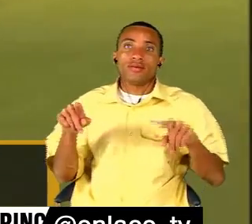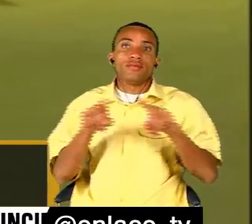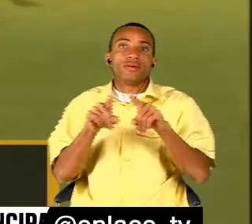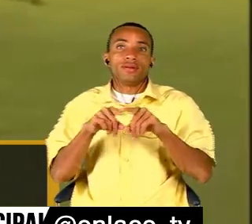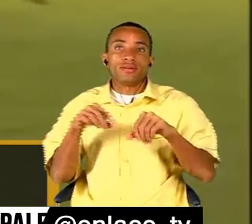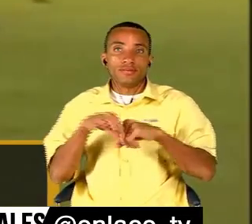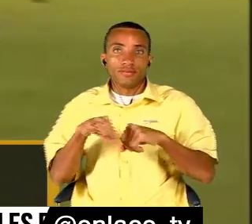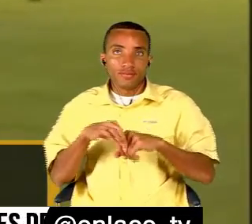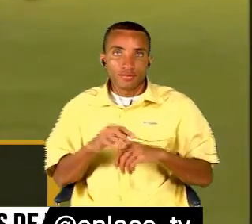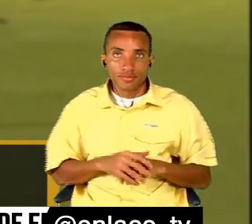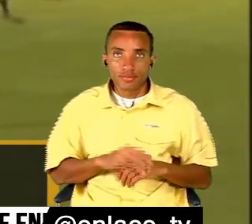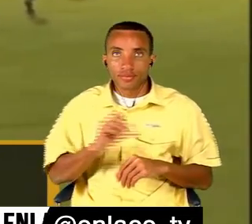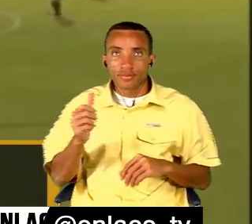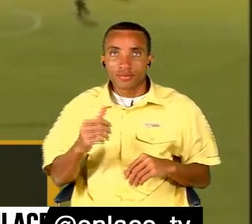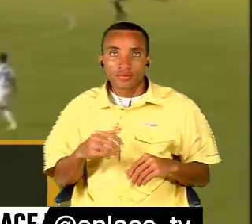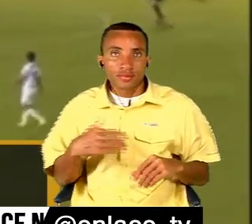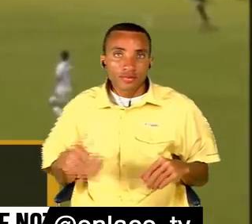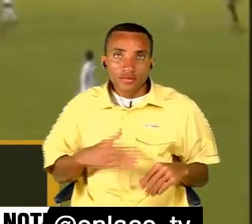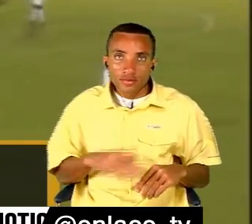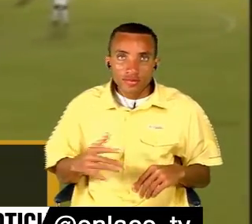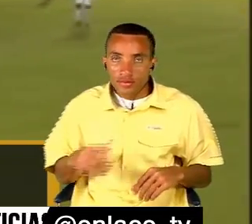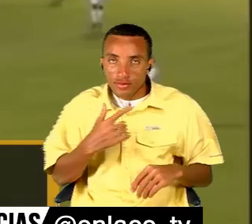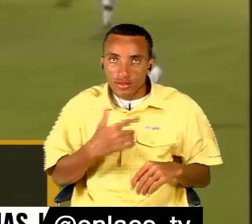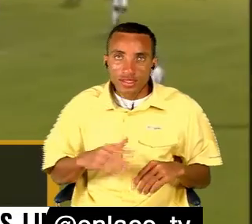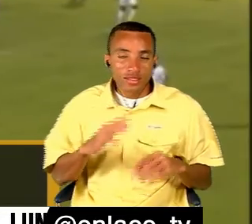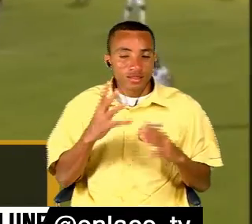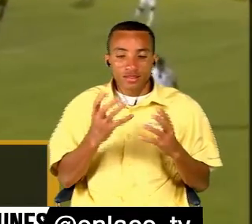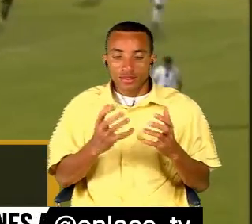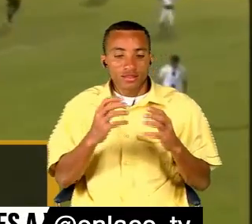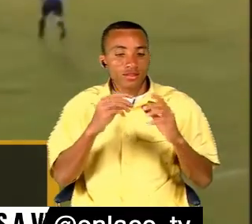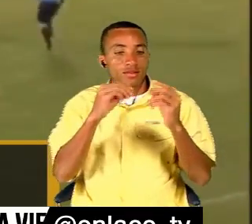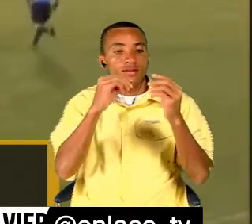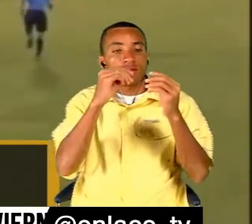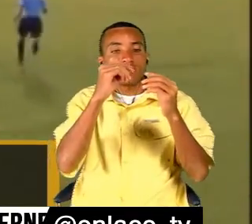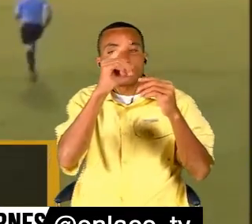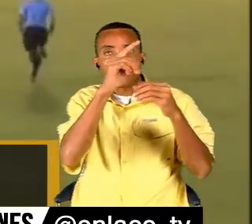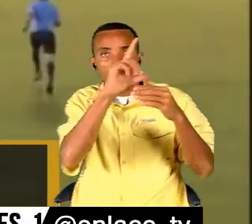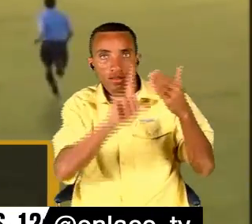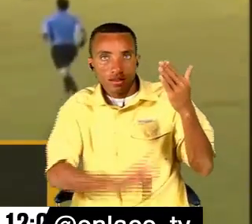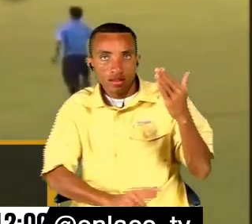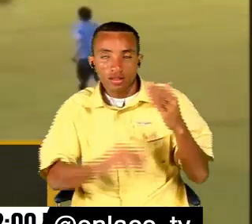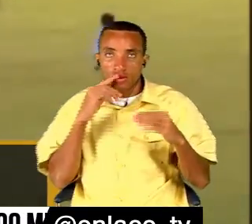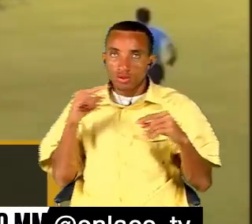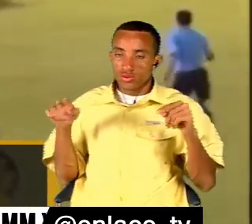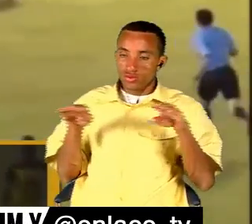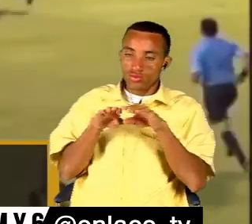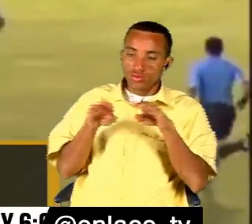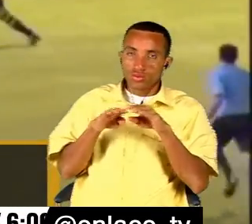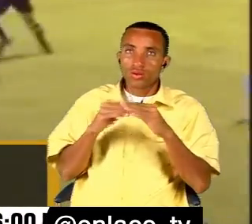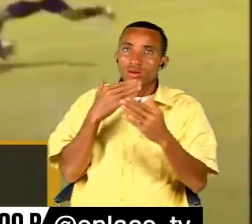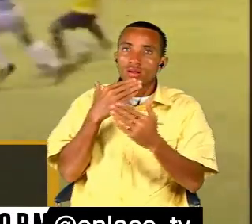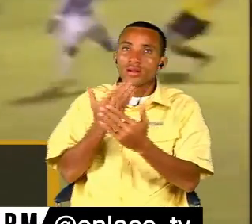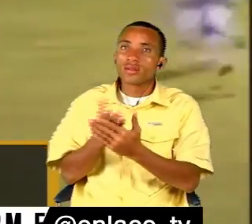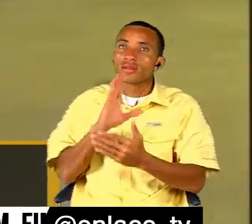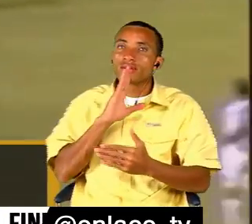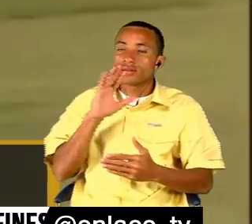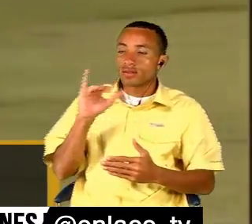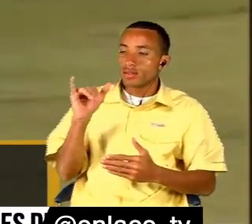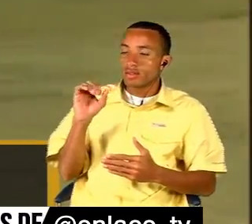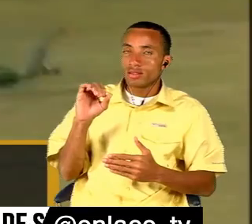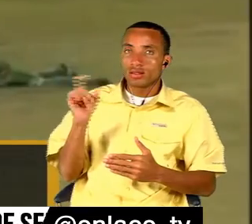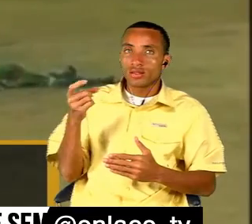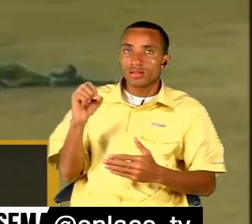máquina amarilla, en su afán por no bajar la guardia en la tabla de posiciones del campeonato, buscó la igualdad, que llegó gracias a una jugada de Roger Torres que le